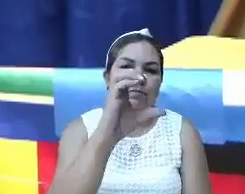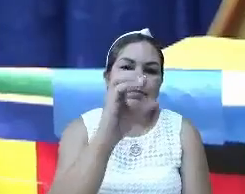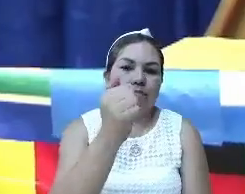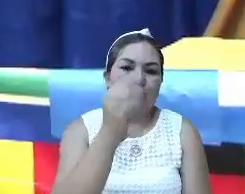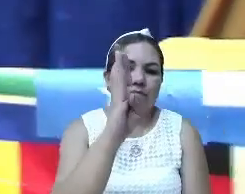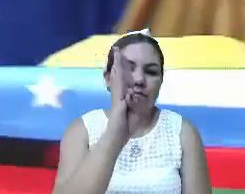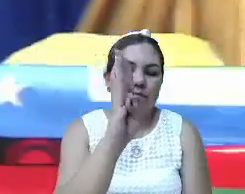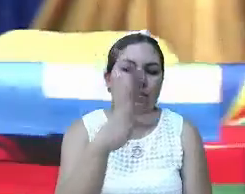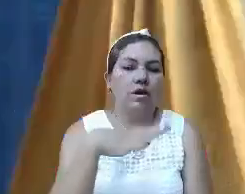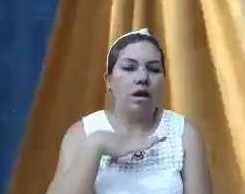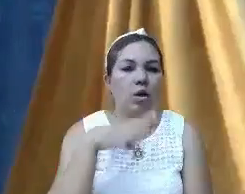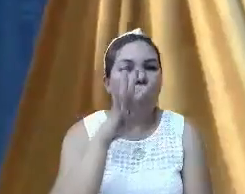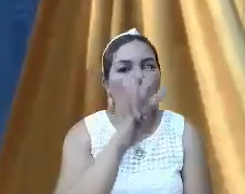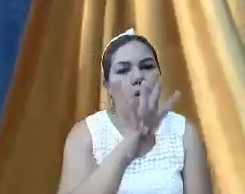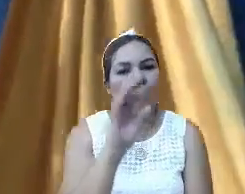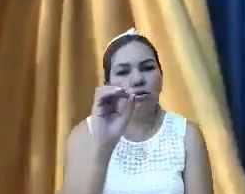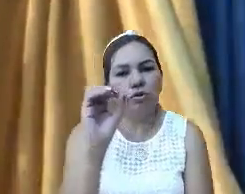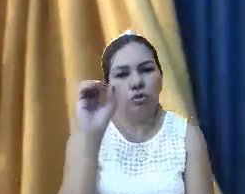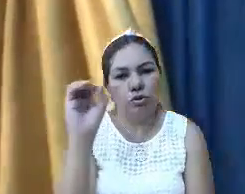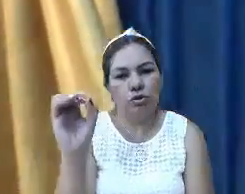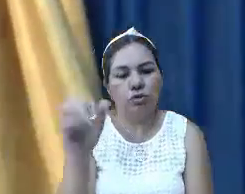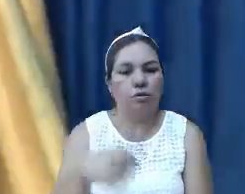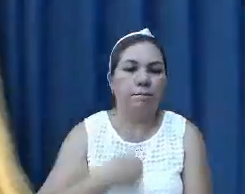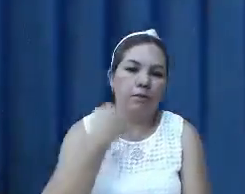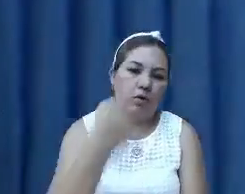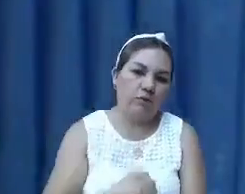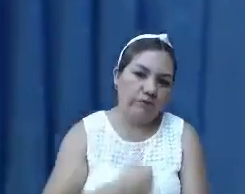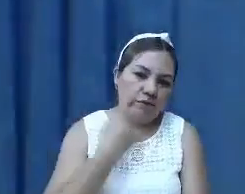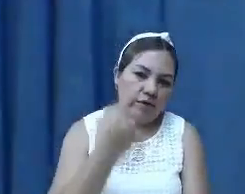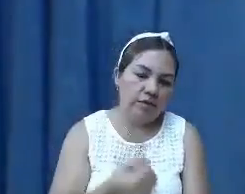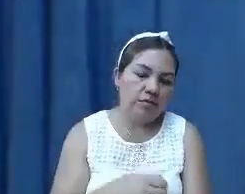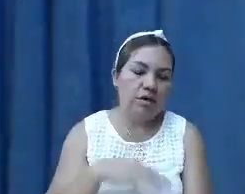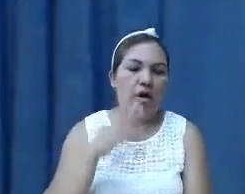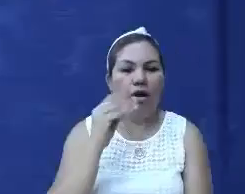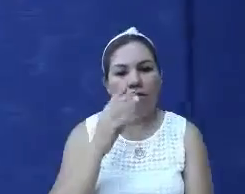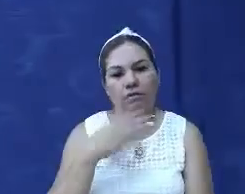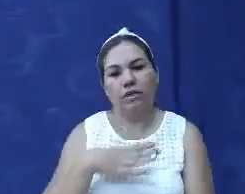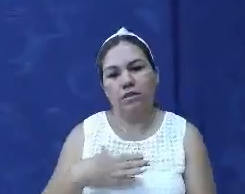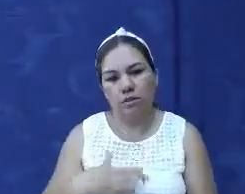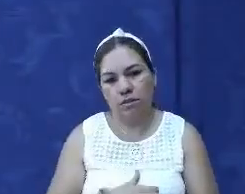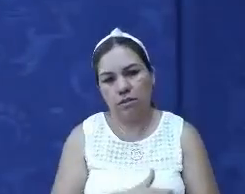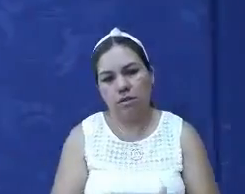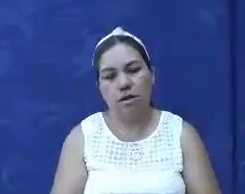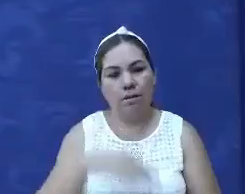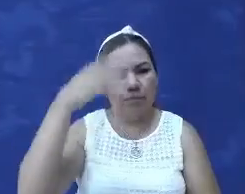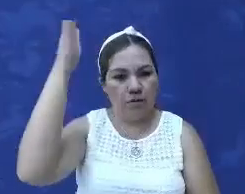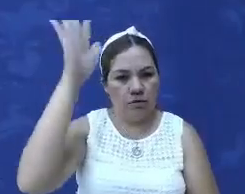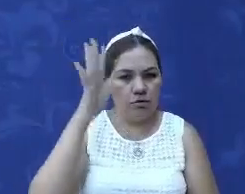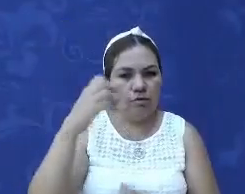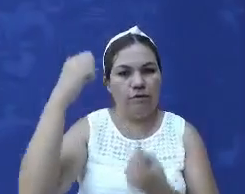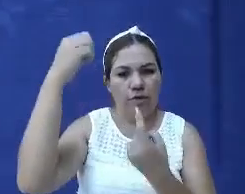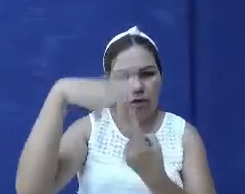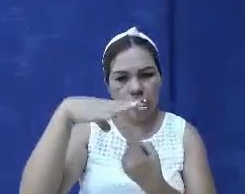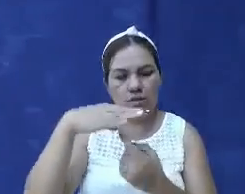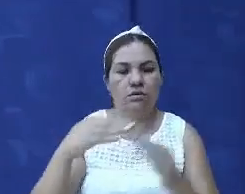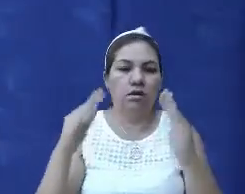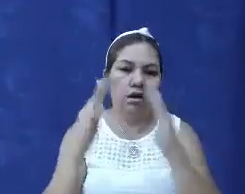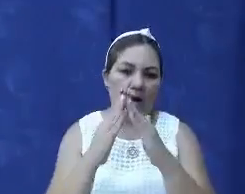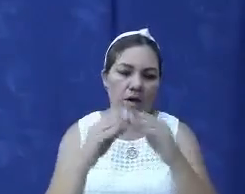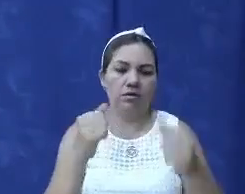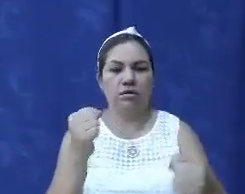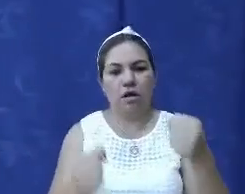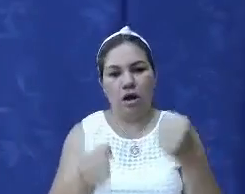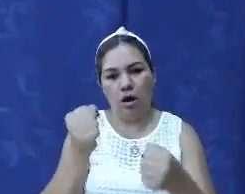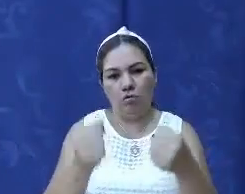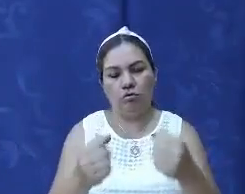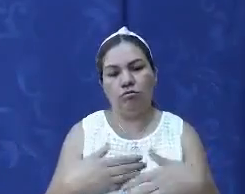profetas que solo le profetizaban: Dios te va a prosperar, Dios te va a bendecir, Dios te va a dar una casa, un carro, te va a dar todo lo que querés, rey